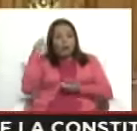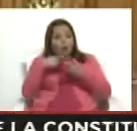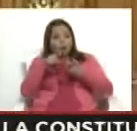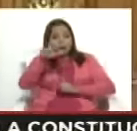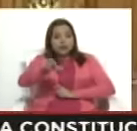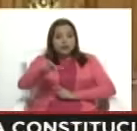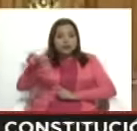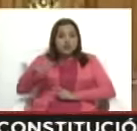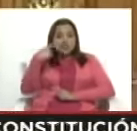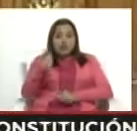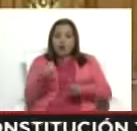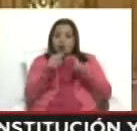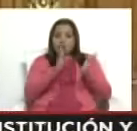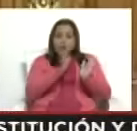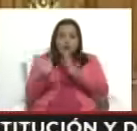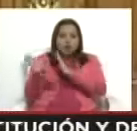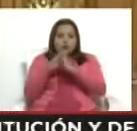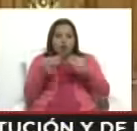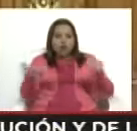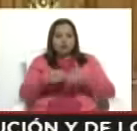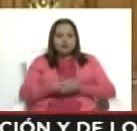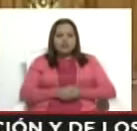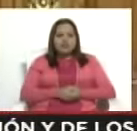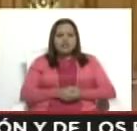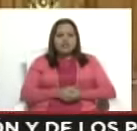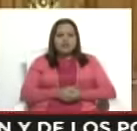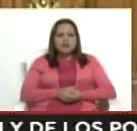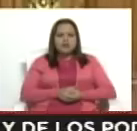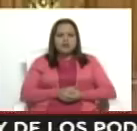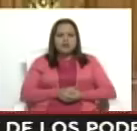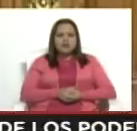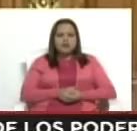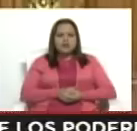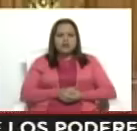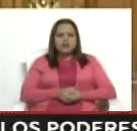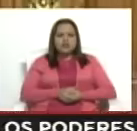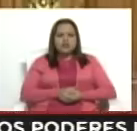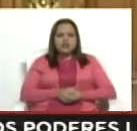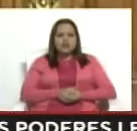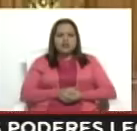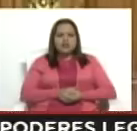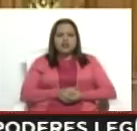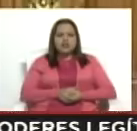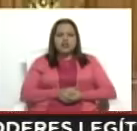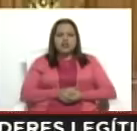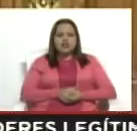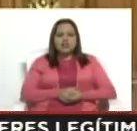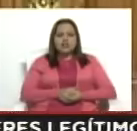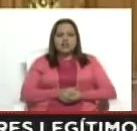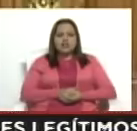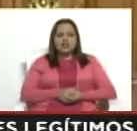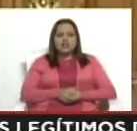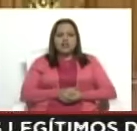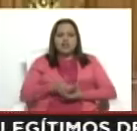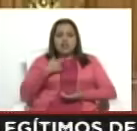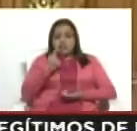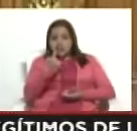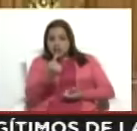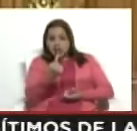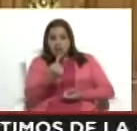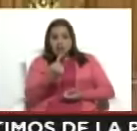cuento, cómo habían montado todo, toda la operación. Después al 14 le preguntaron, yo andaba comprando kerosene ese